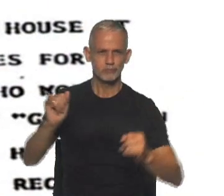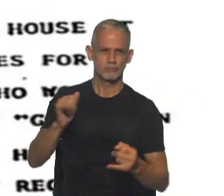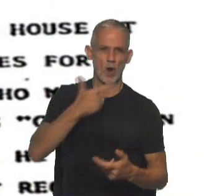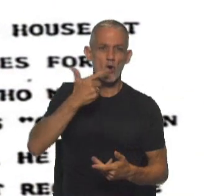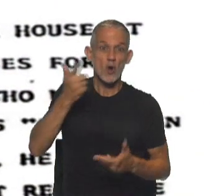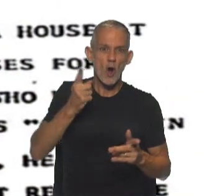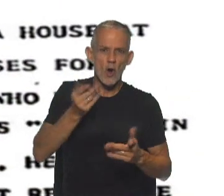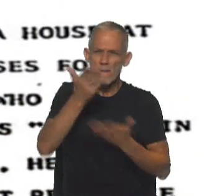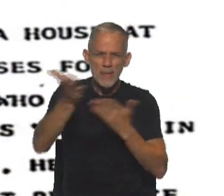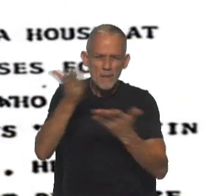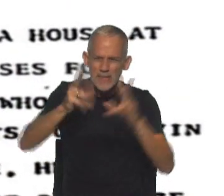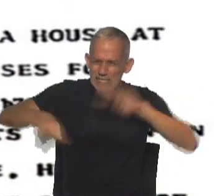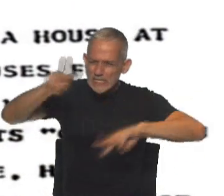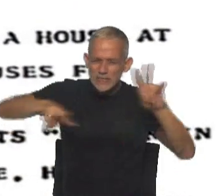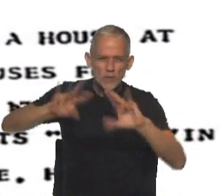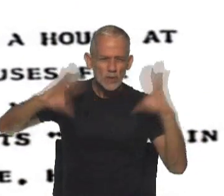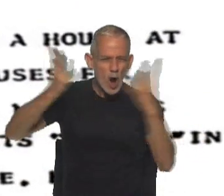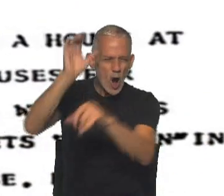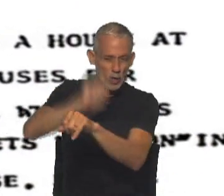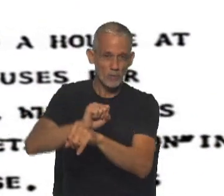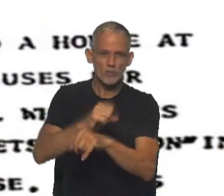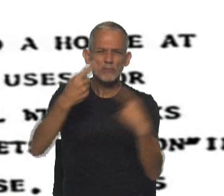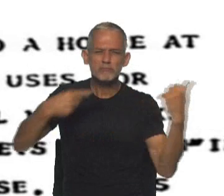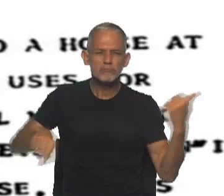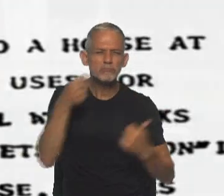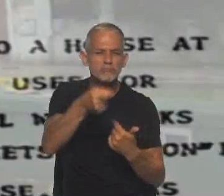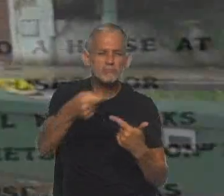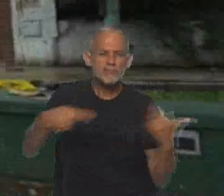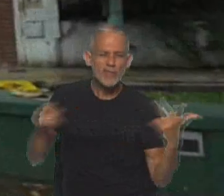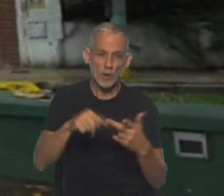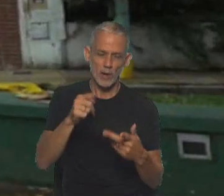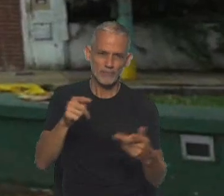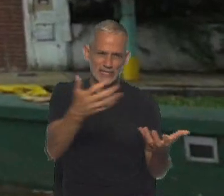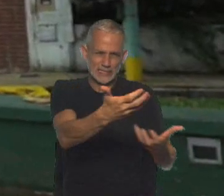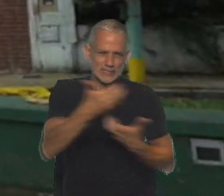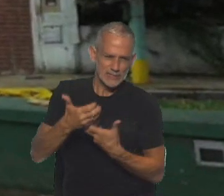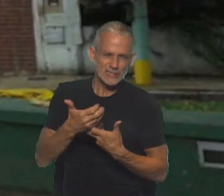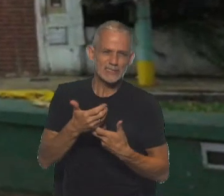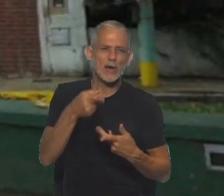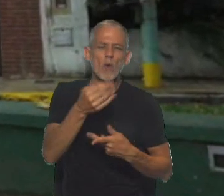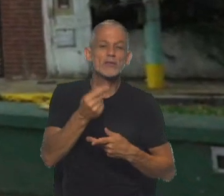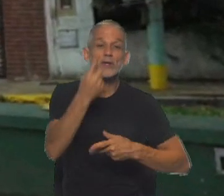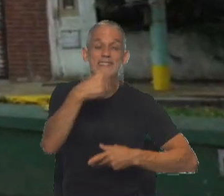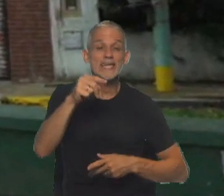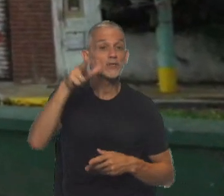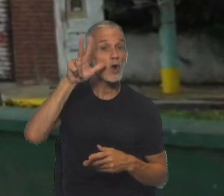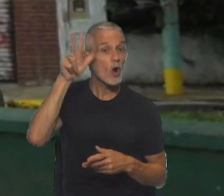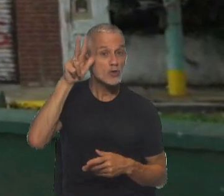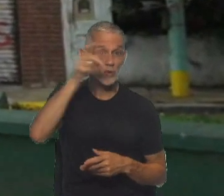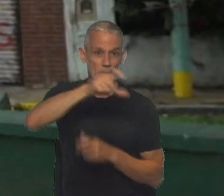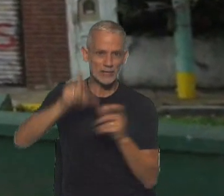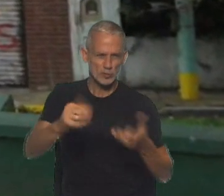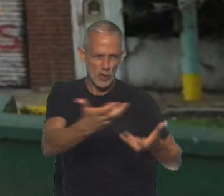estamos viendo sobre su búsqueda. Entre los crímenes que se le imputan figuran la privación ilegal de la libertad de 108